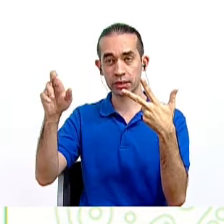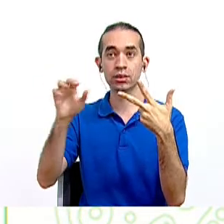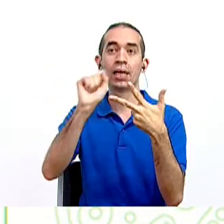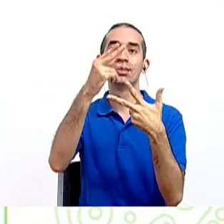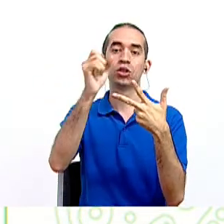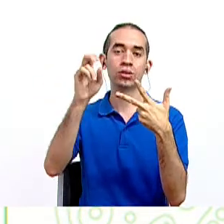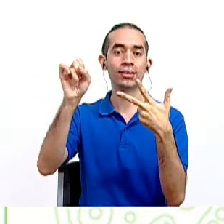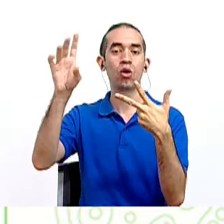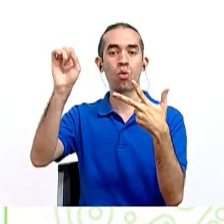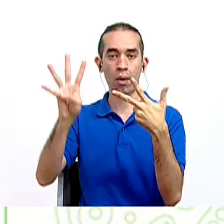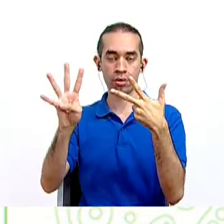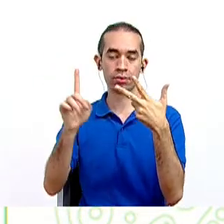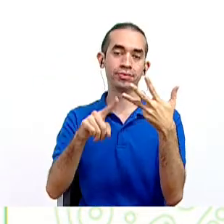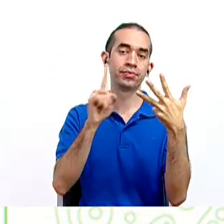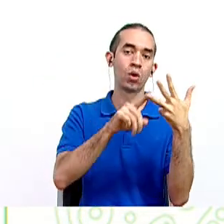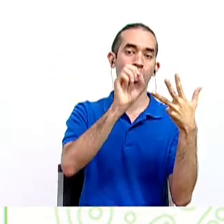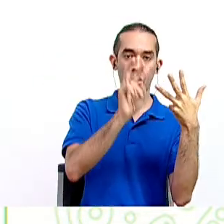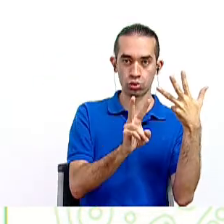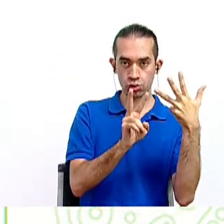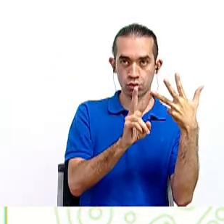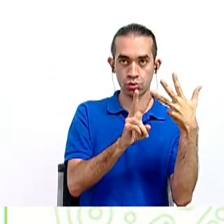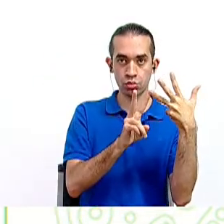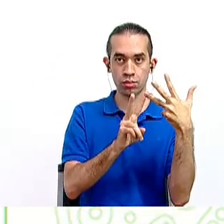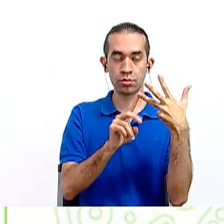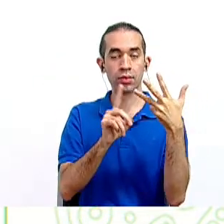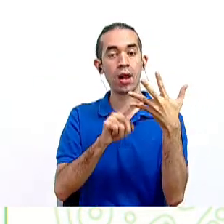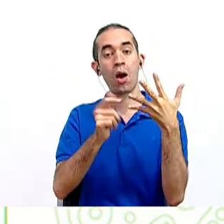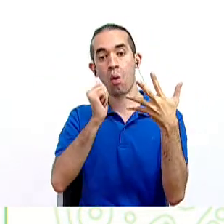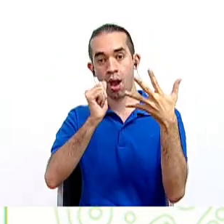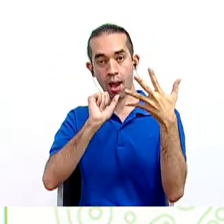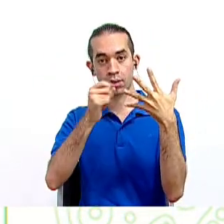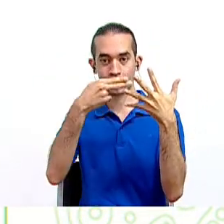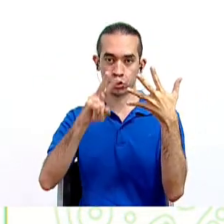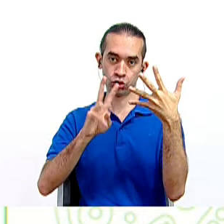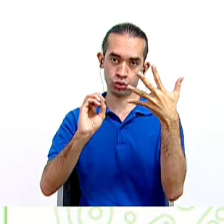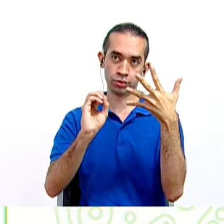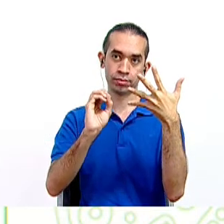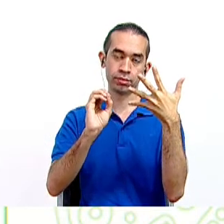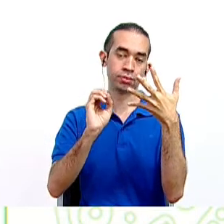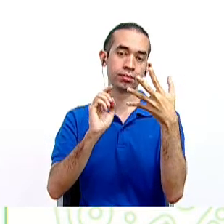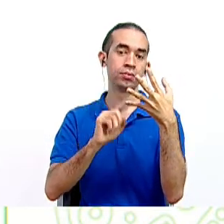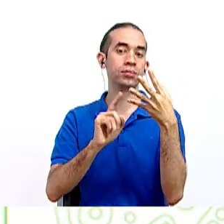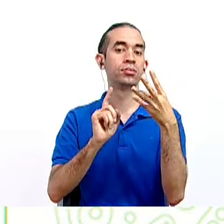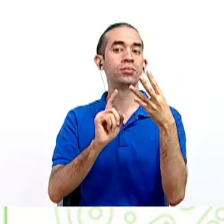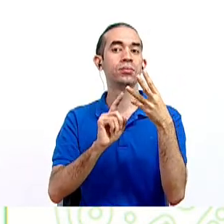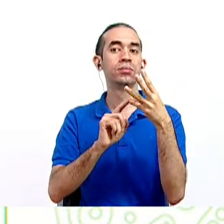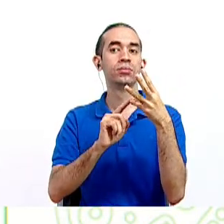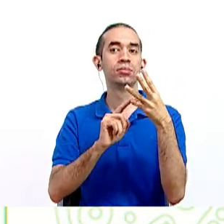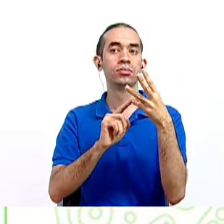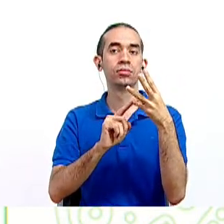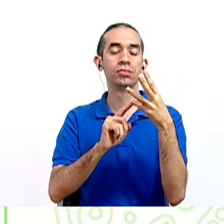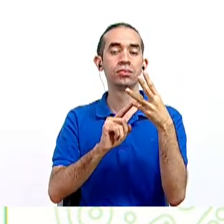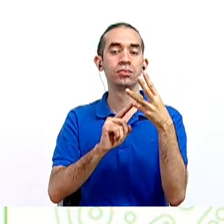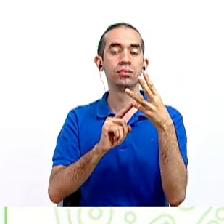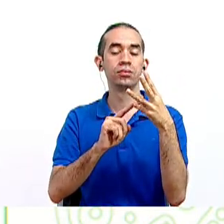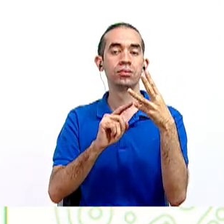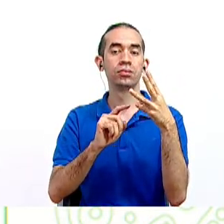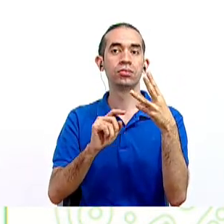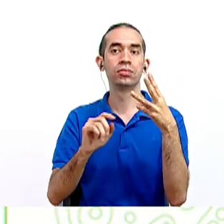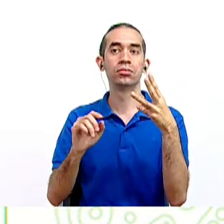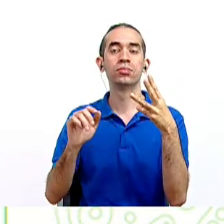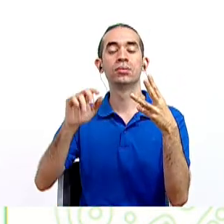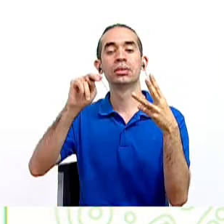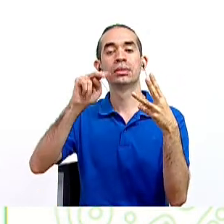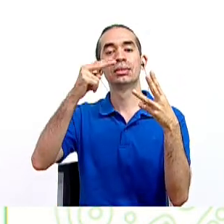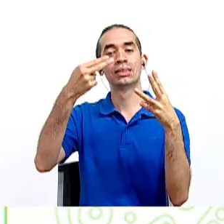H2SO4, el oxígeno, O2, el agua, H2O, y el